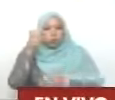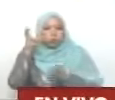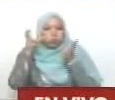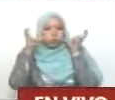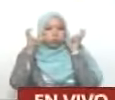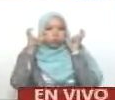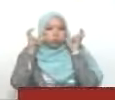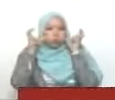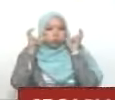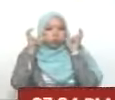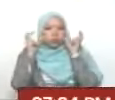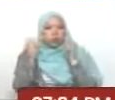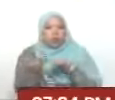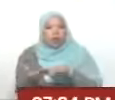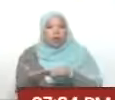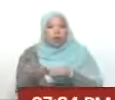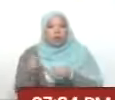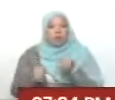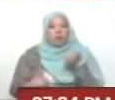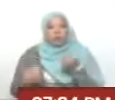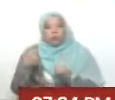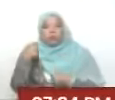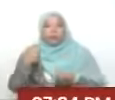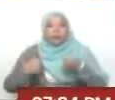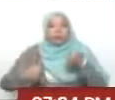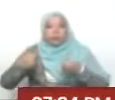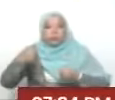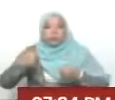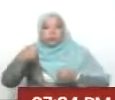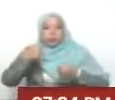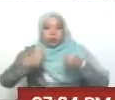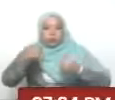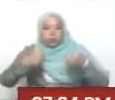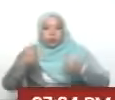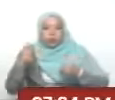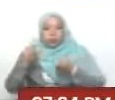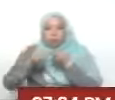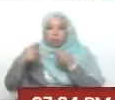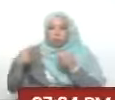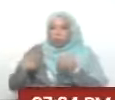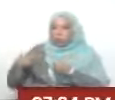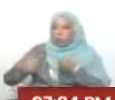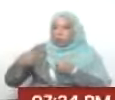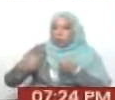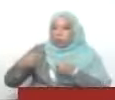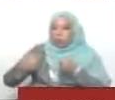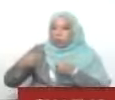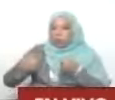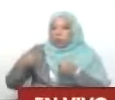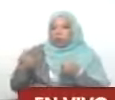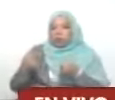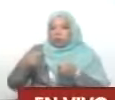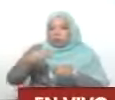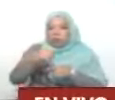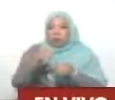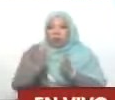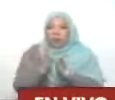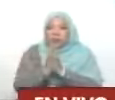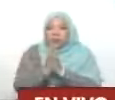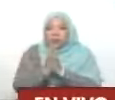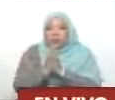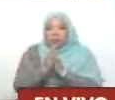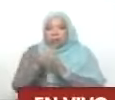Yo voy manejando y cuando llego a la esquina del monumento a José Gregorio, su